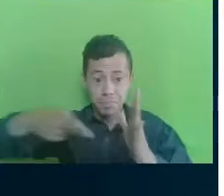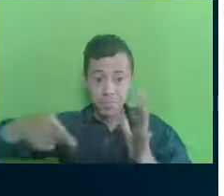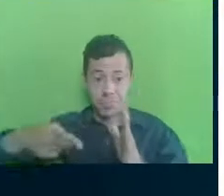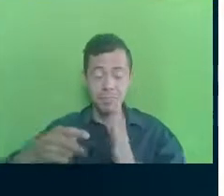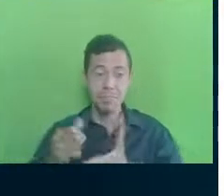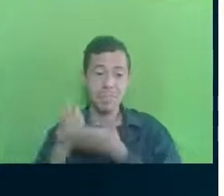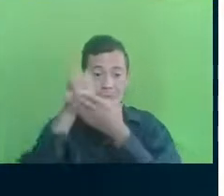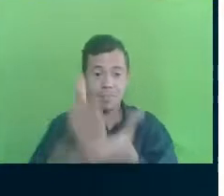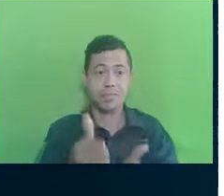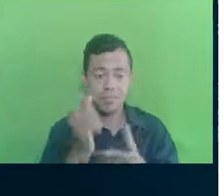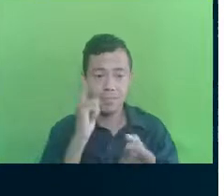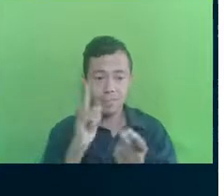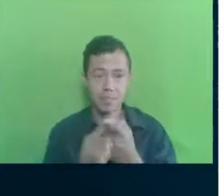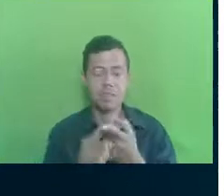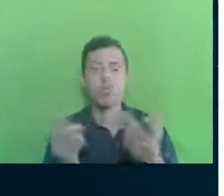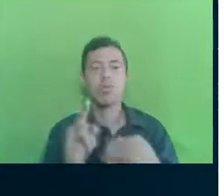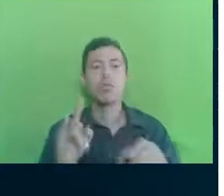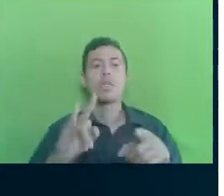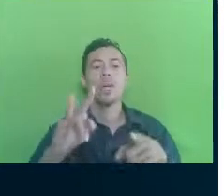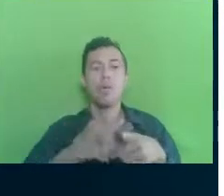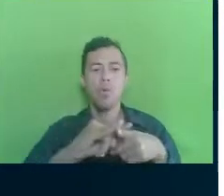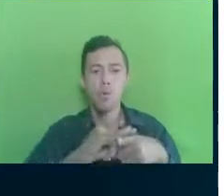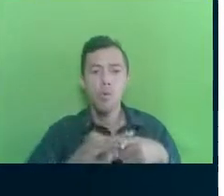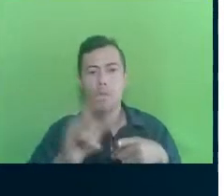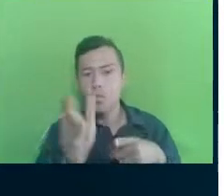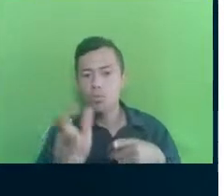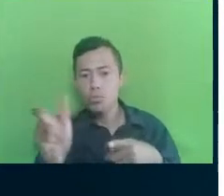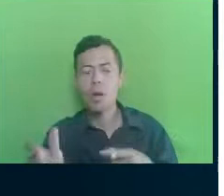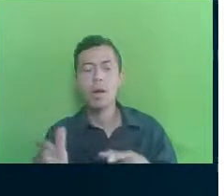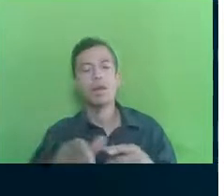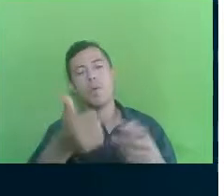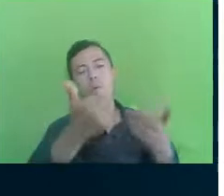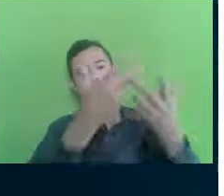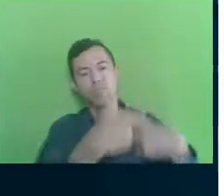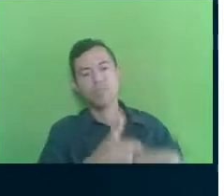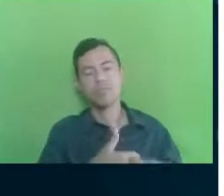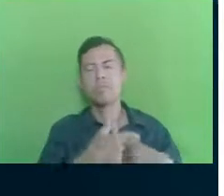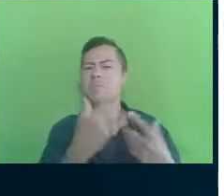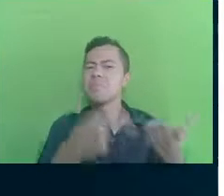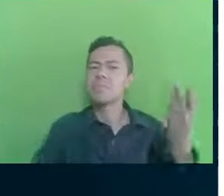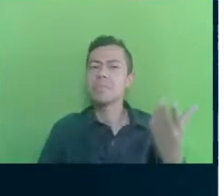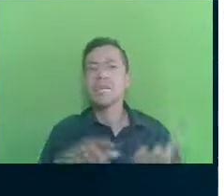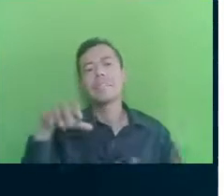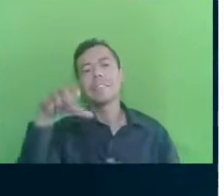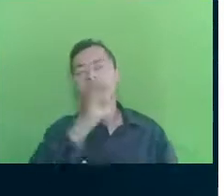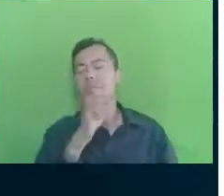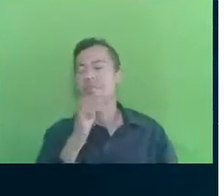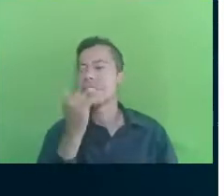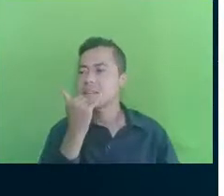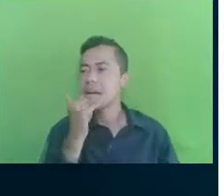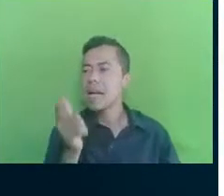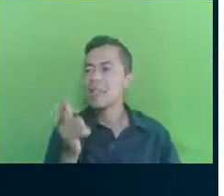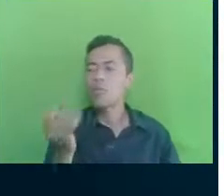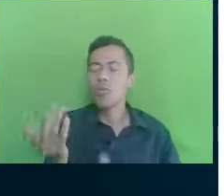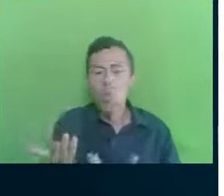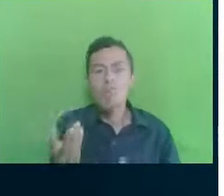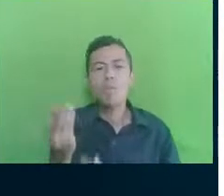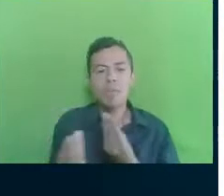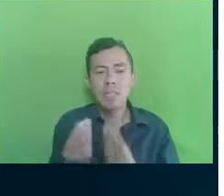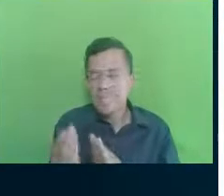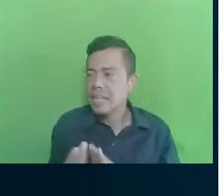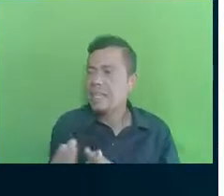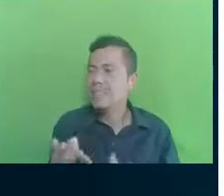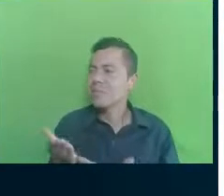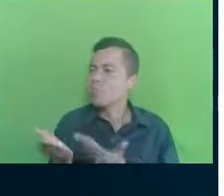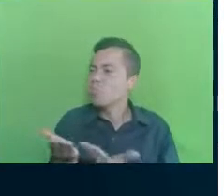valor tanto dentro de usuarios como dentro de empresas, es identificar el caso de uso. Identificar muy bien ese